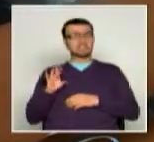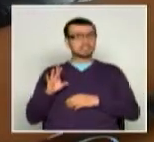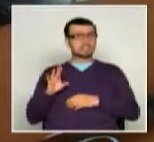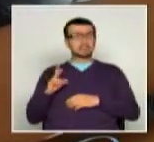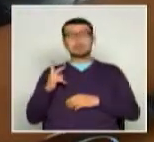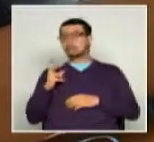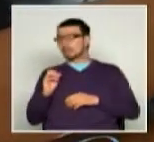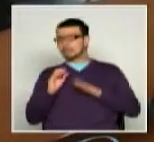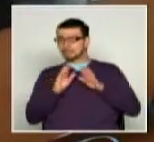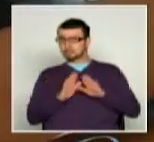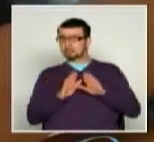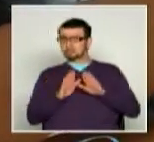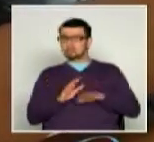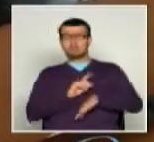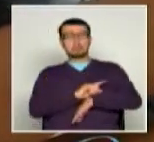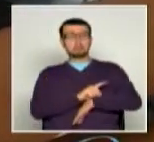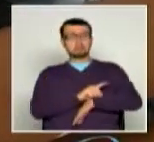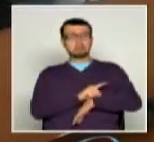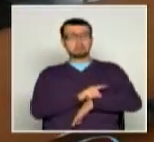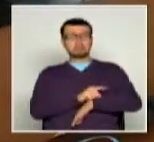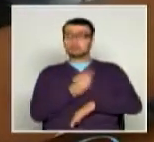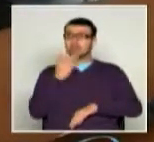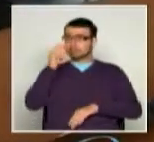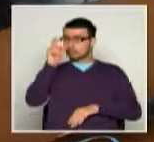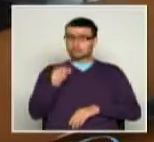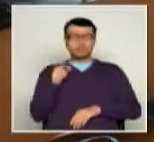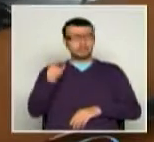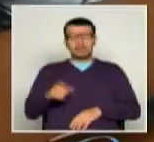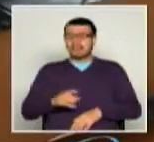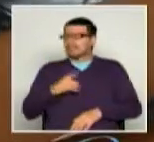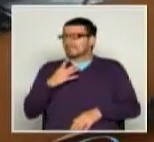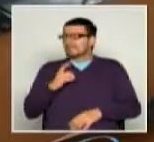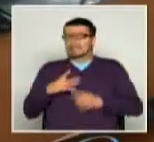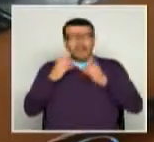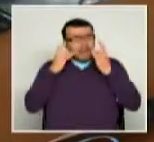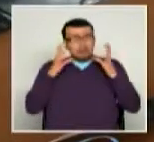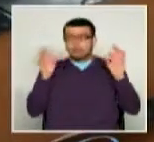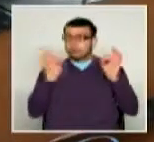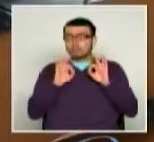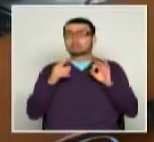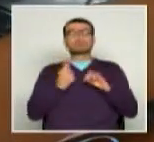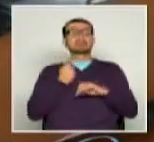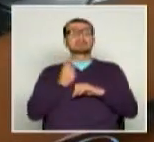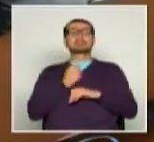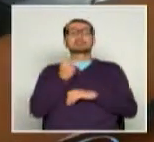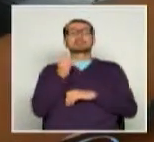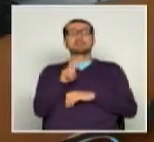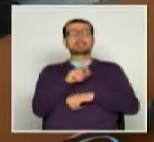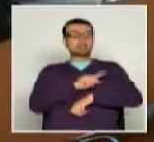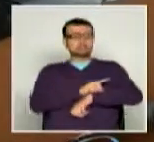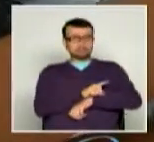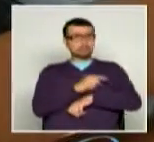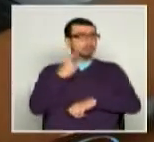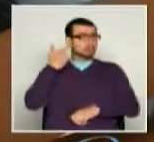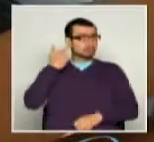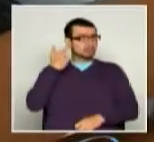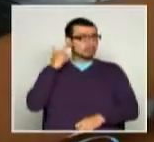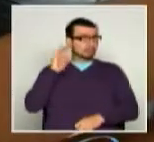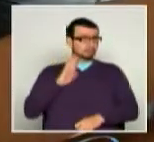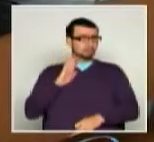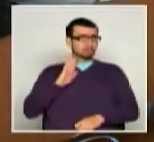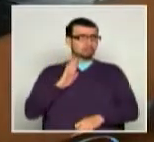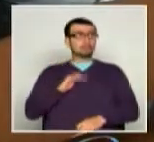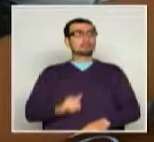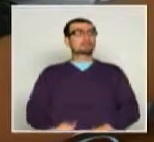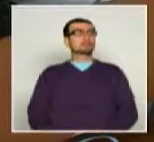20 segundos. Con José, como no es una persona que está tan afectada, le vamos a colocar 12 segundos y ahí estamos trabajando